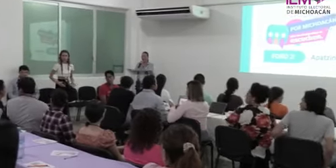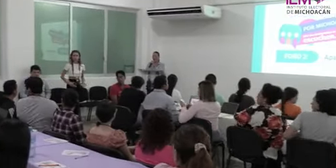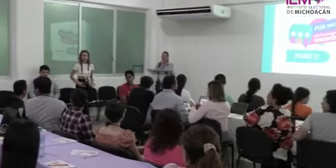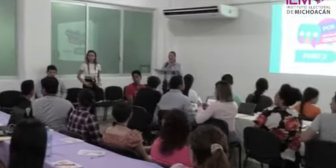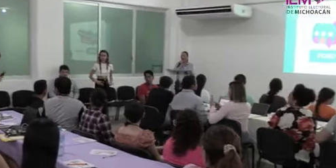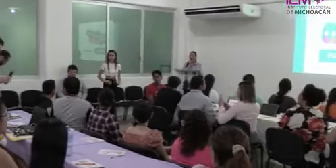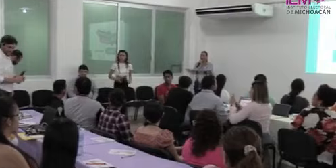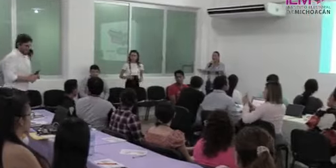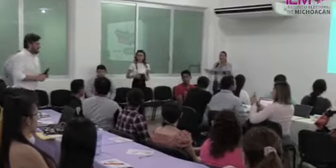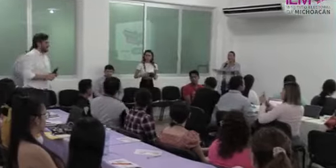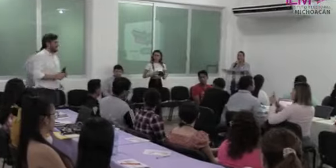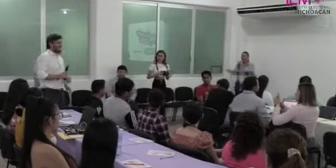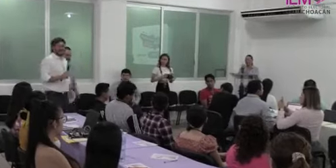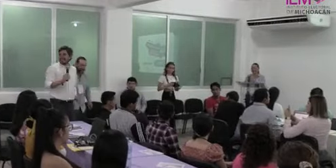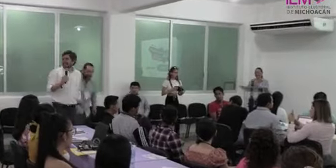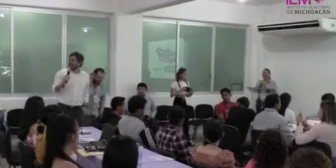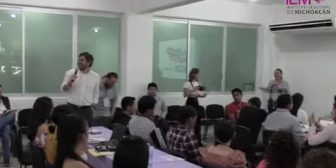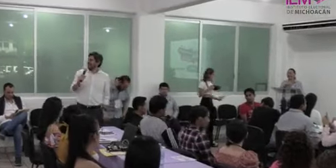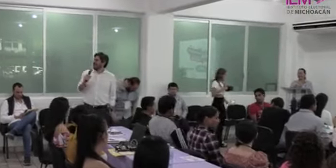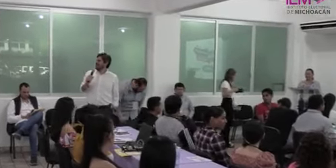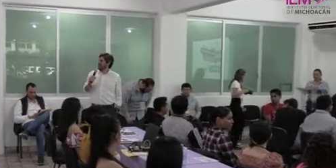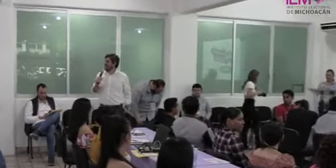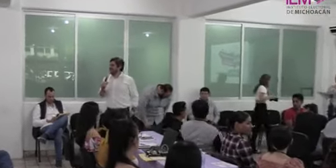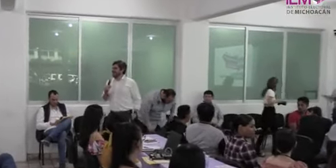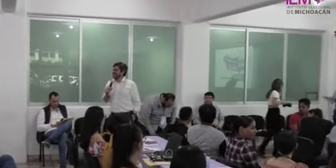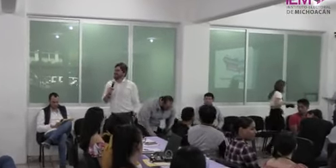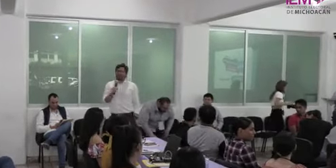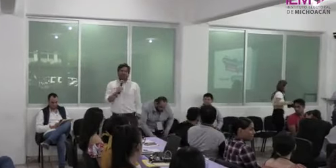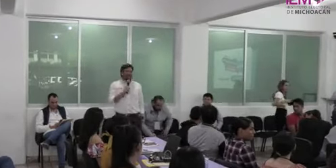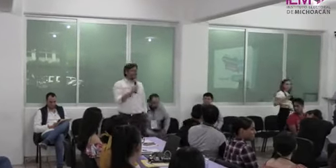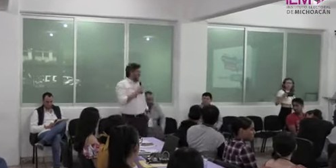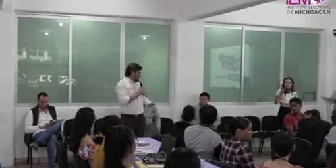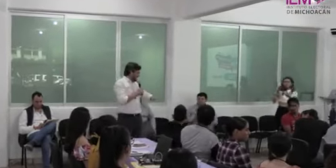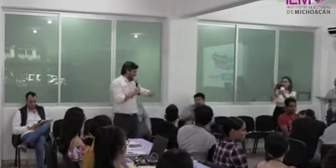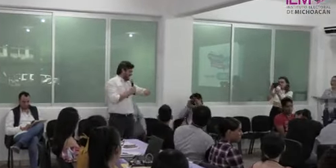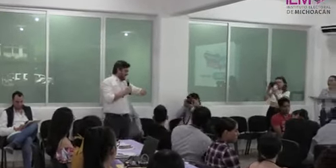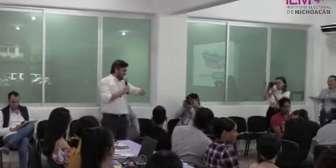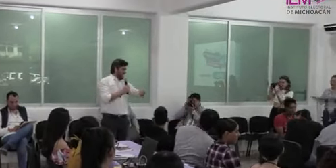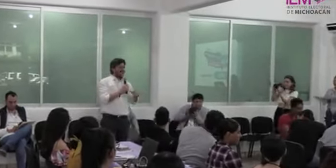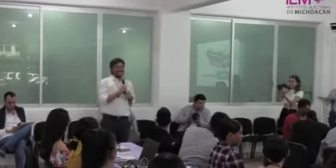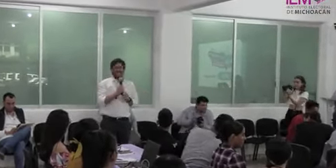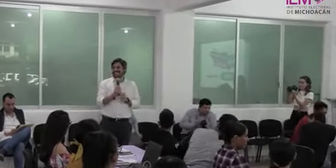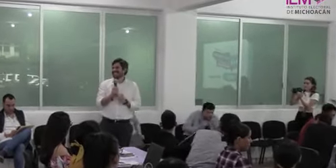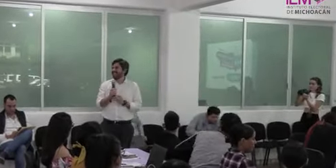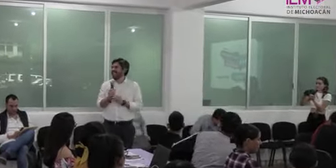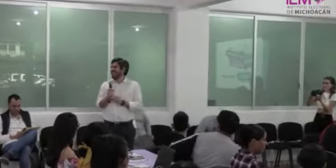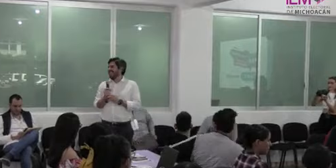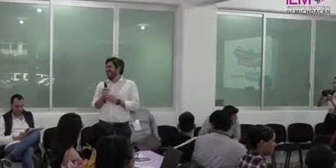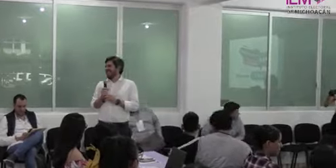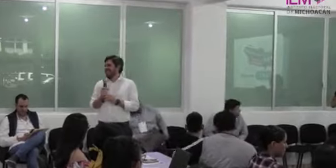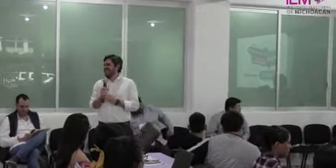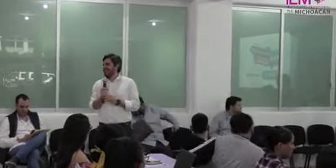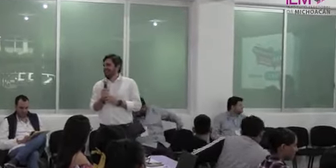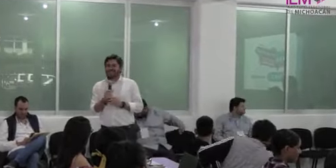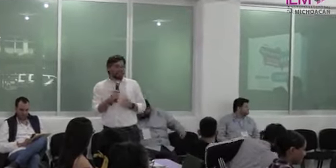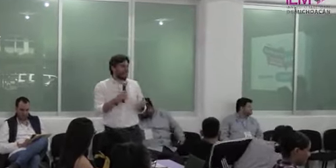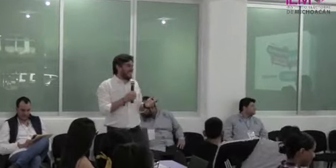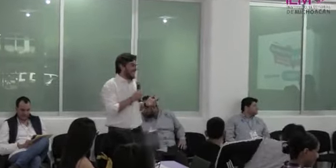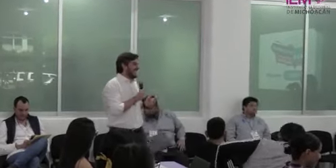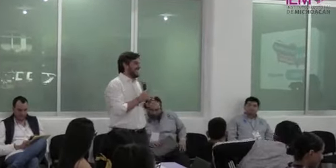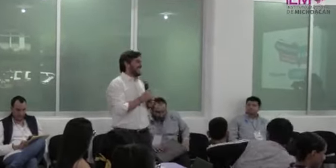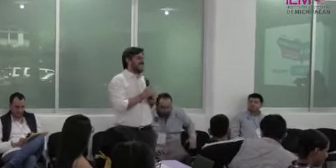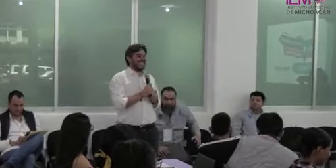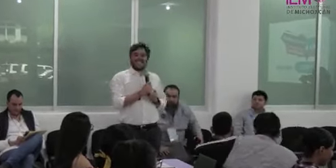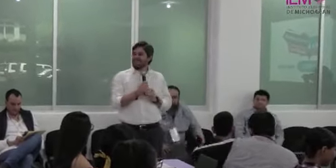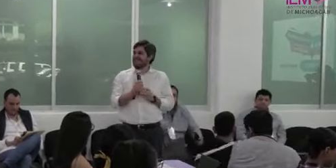Eduardo Orihuela Estefan. Hola, muy buenos días, bueno, ya tardes. Qué gusto